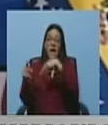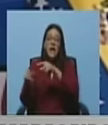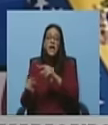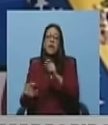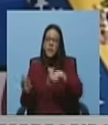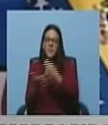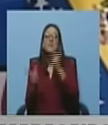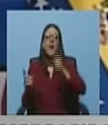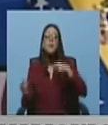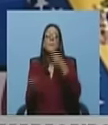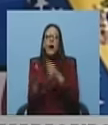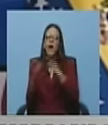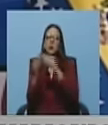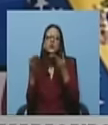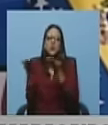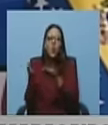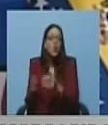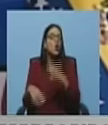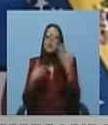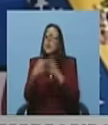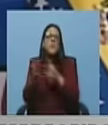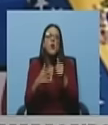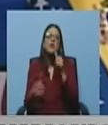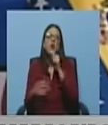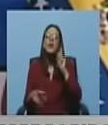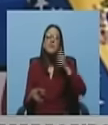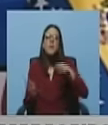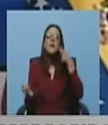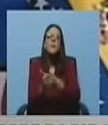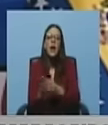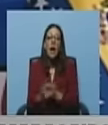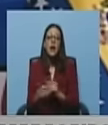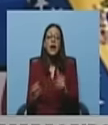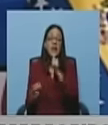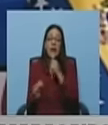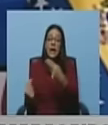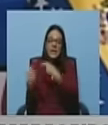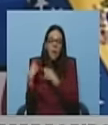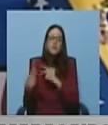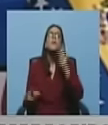comandante Chávez lo dijo muy claro, caiga con quien caiga.